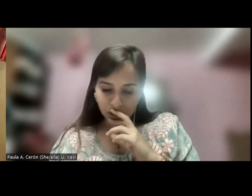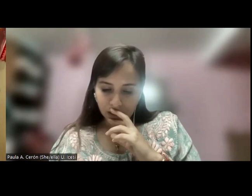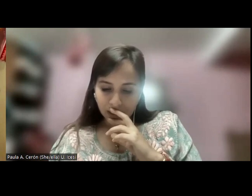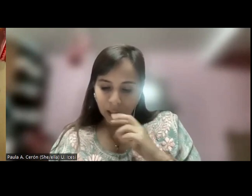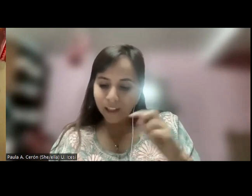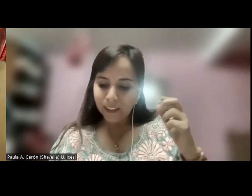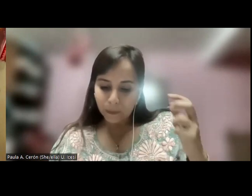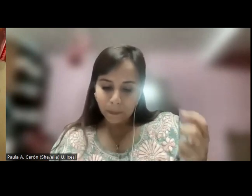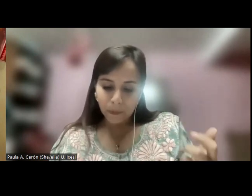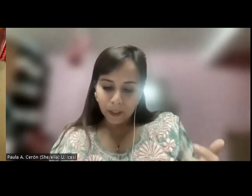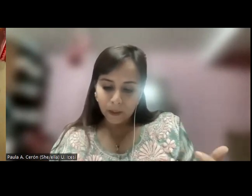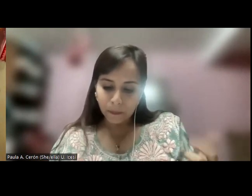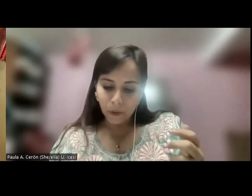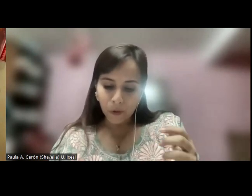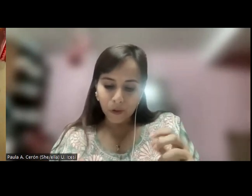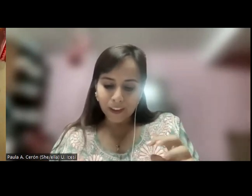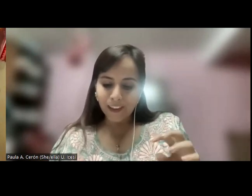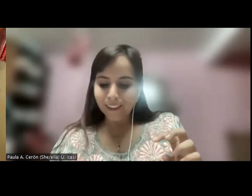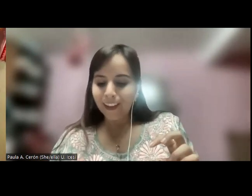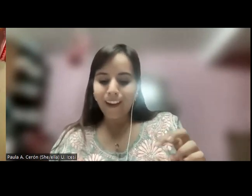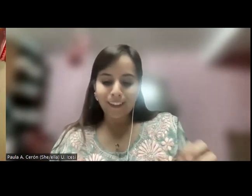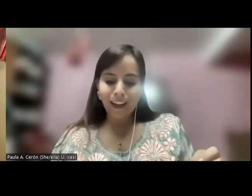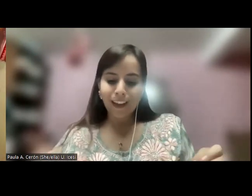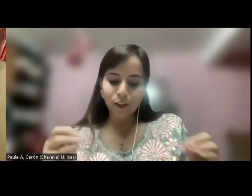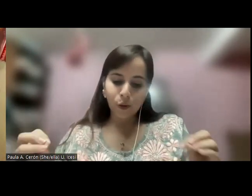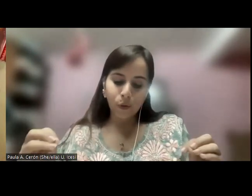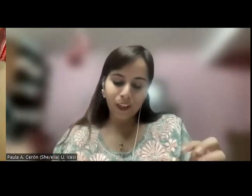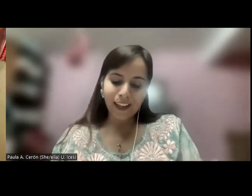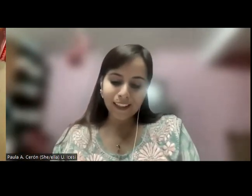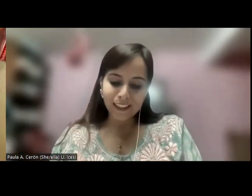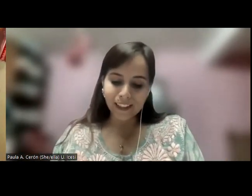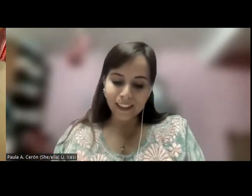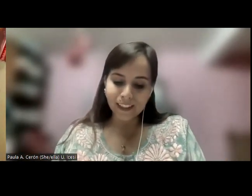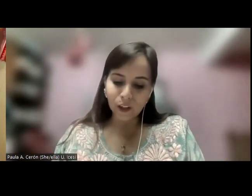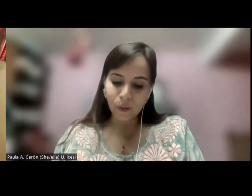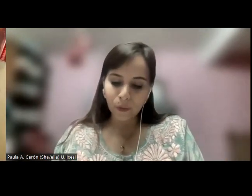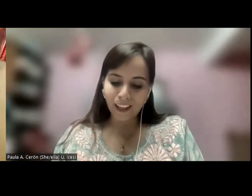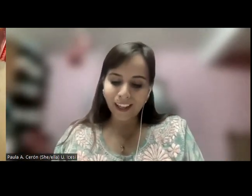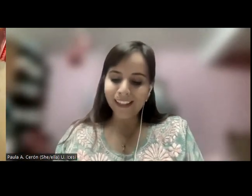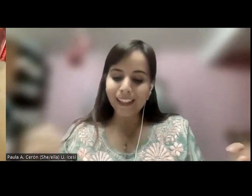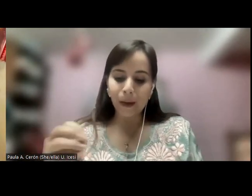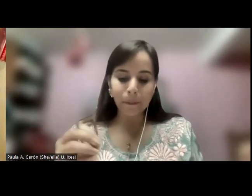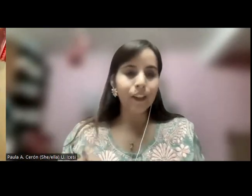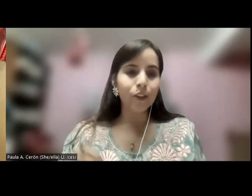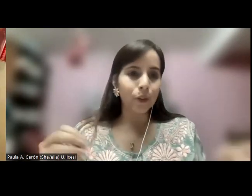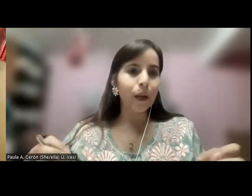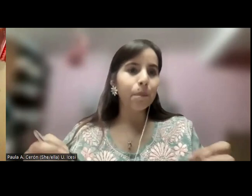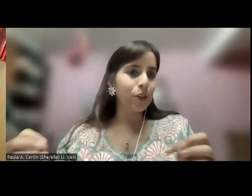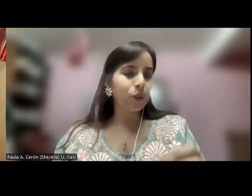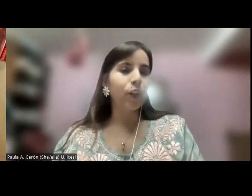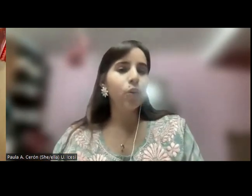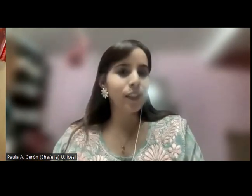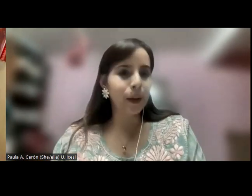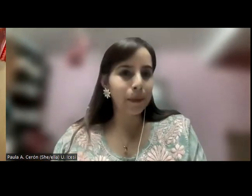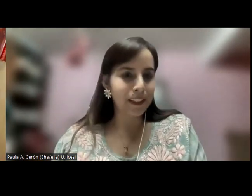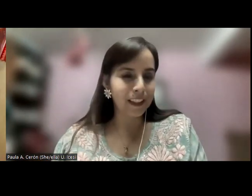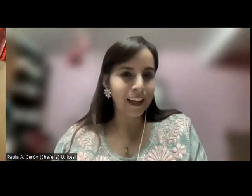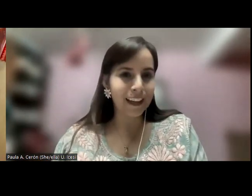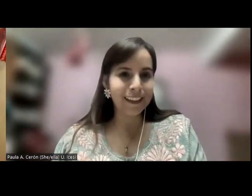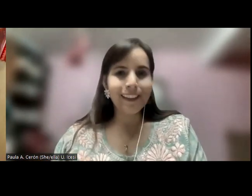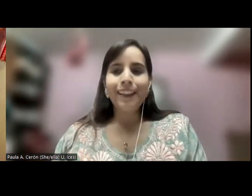espacios el tema por ejemplo de de hablar sobre la asistencia como agenciamiento de la persona con